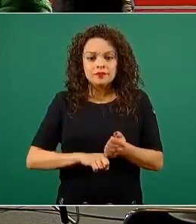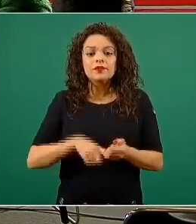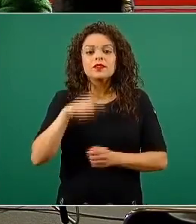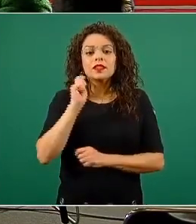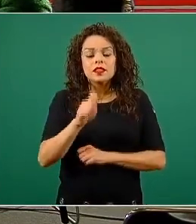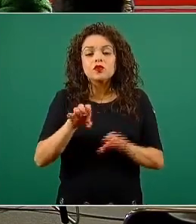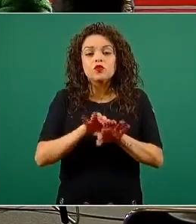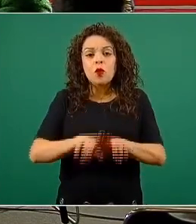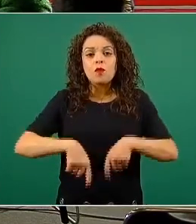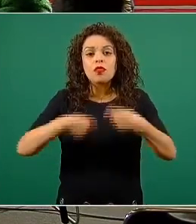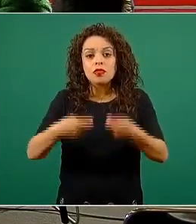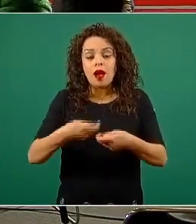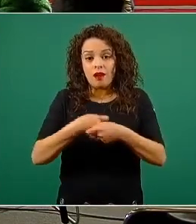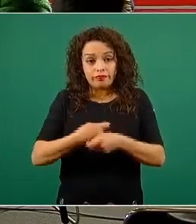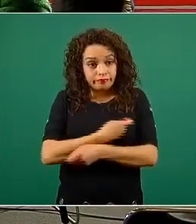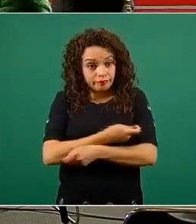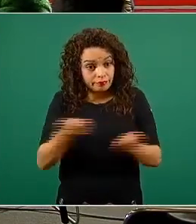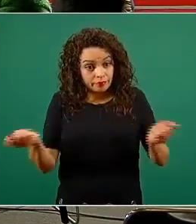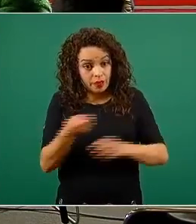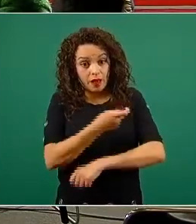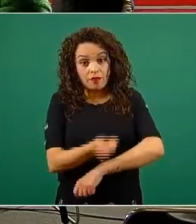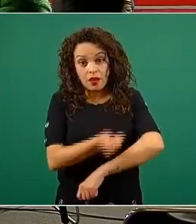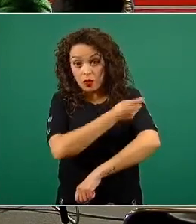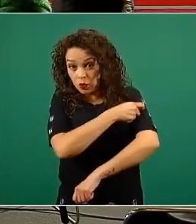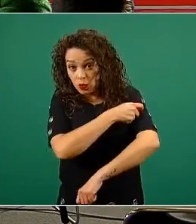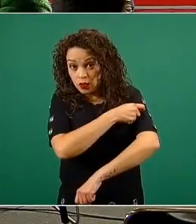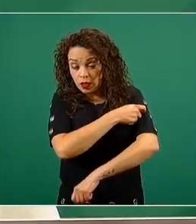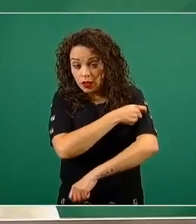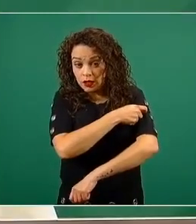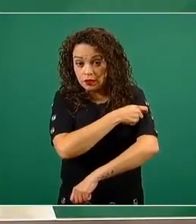las vacunas en